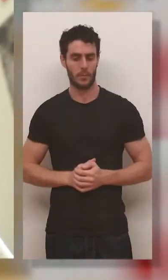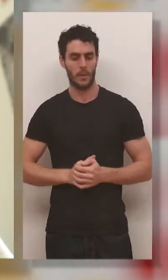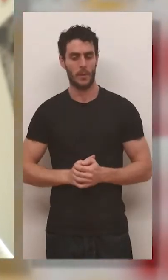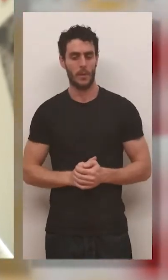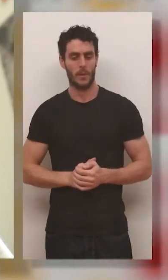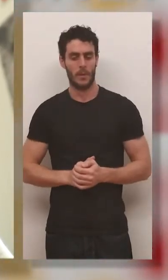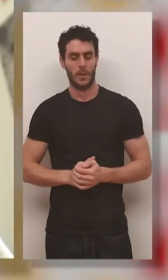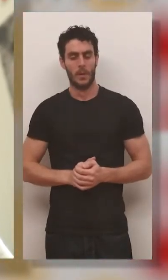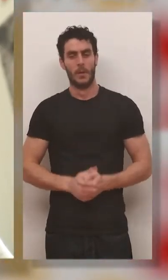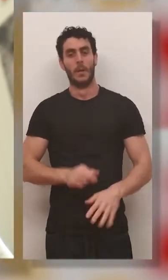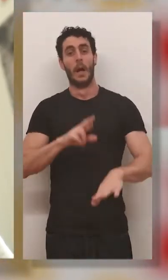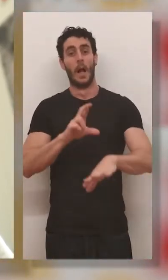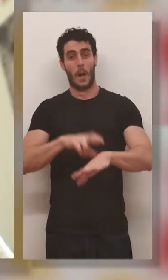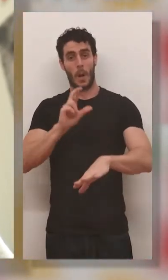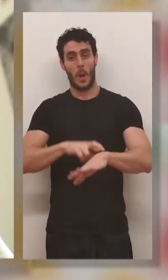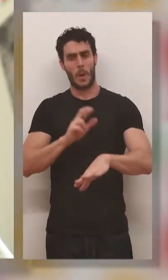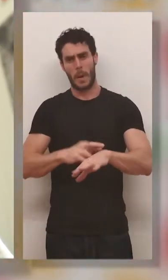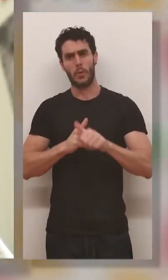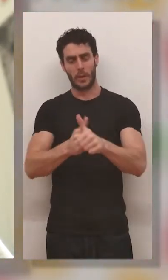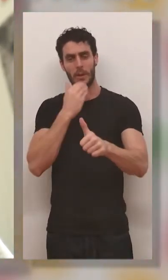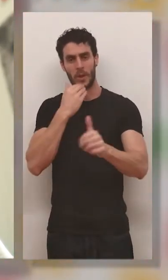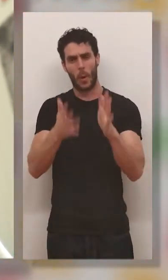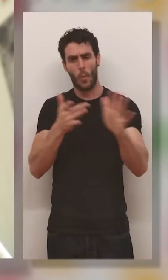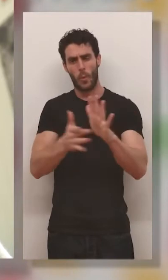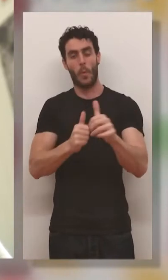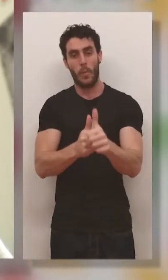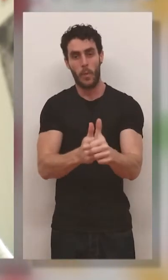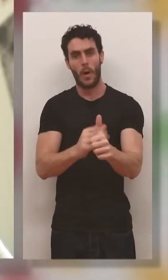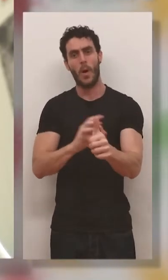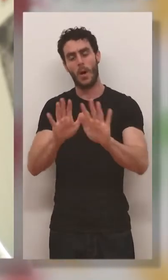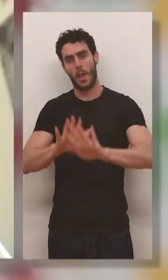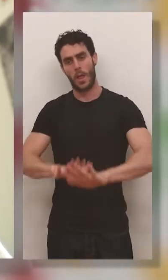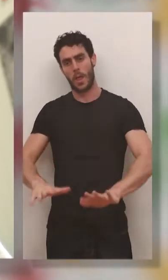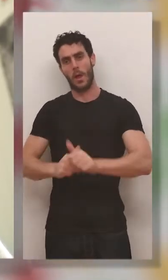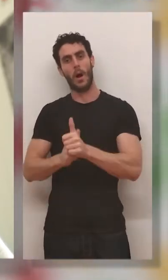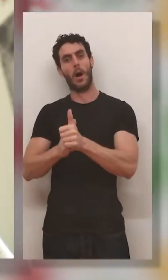seguir el ritmo, si va rápido o lento,